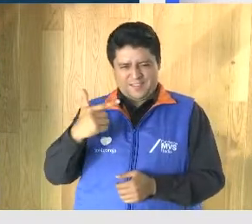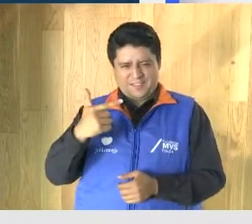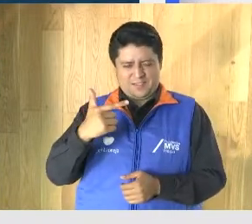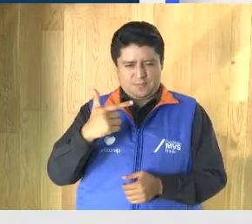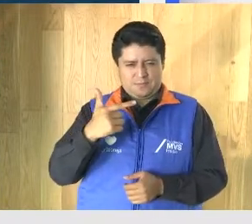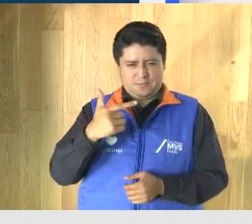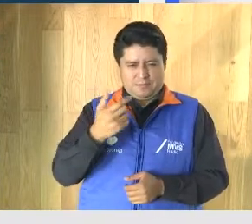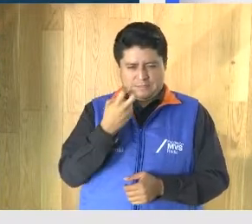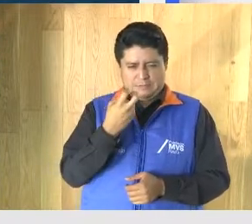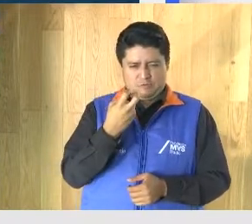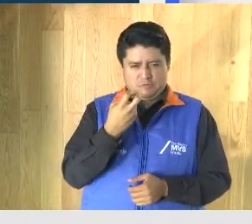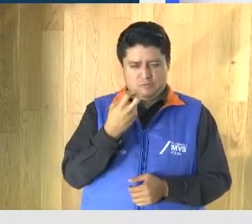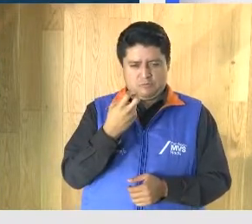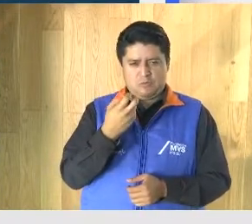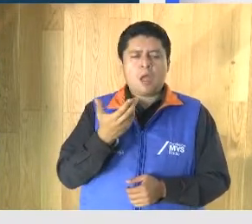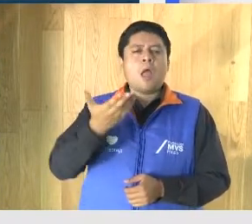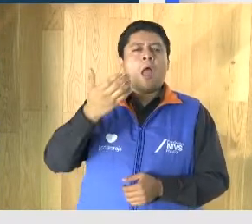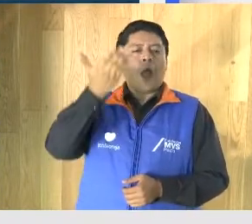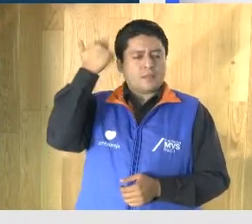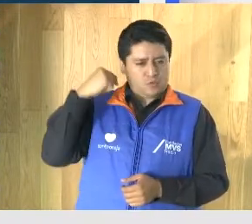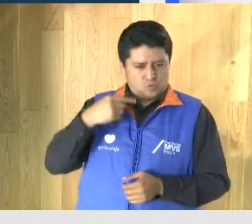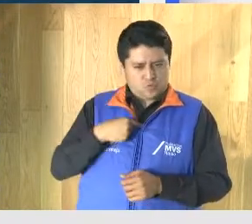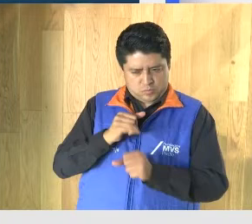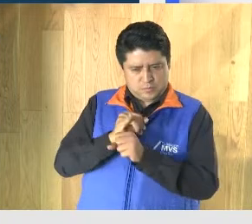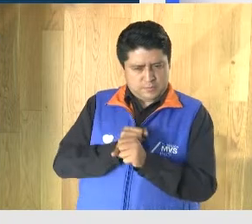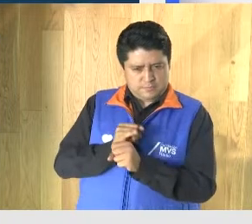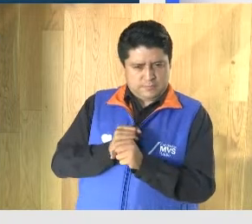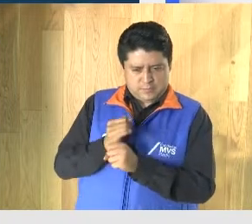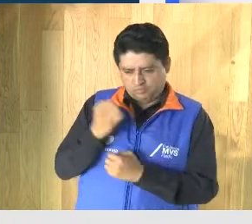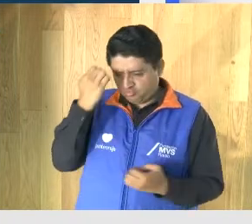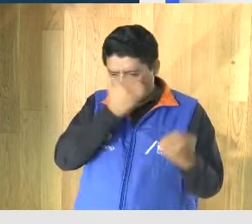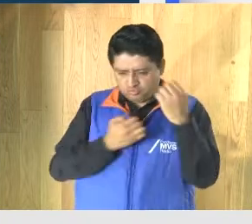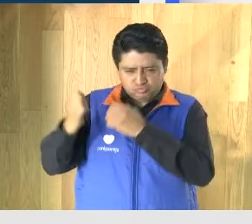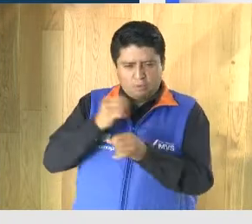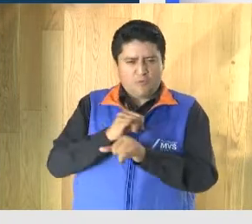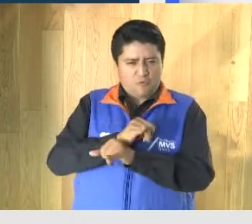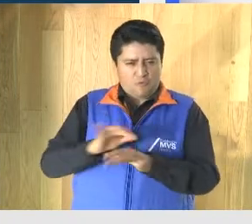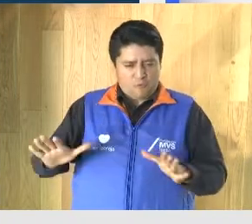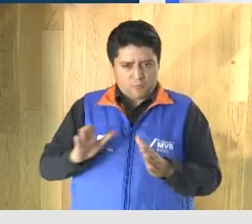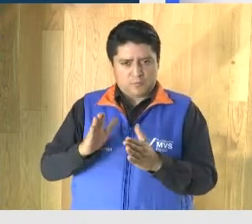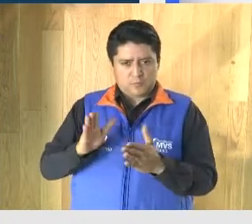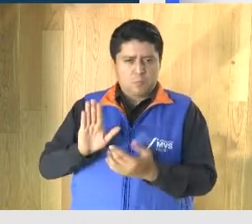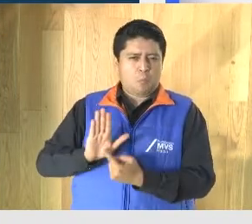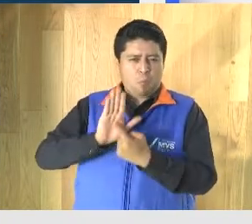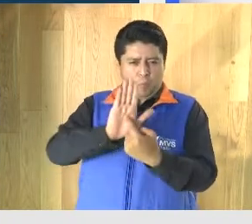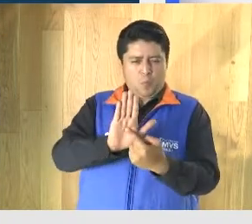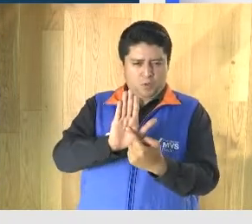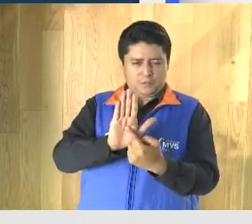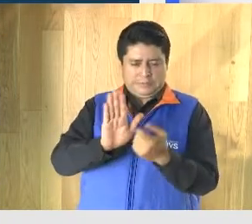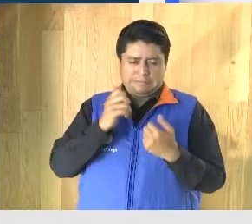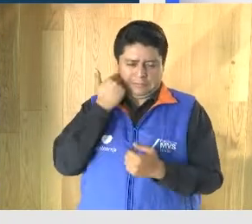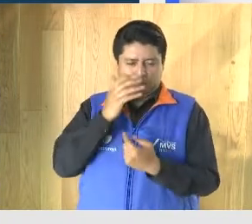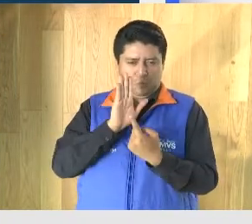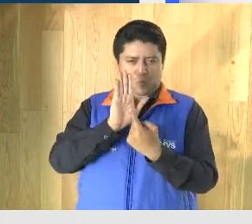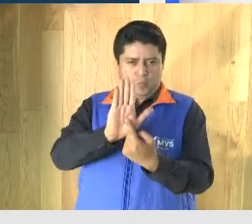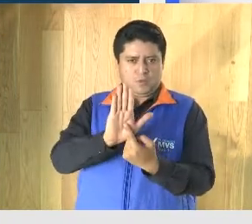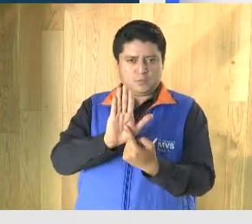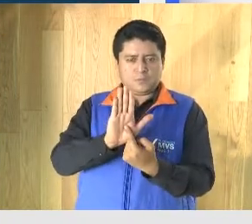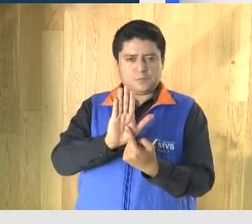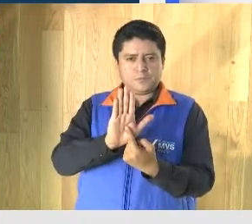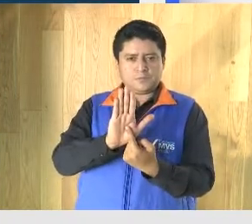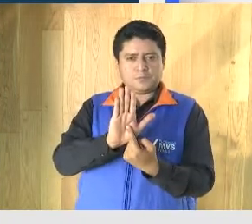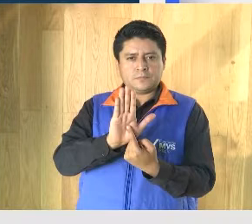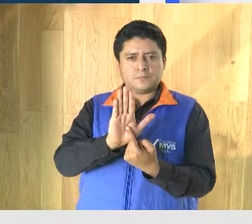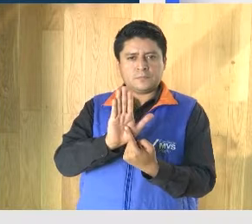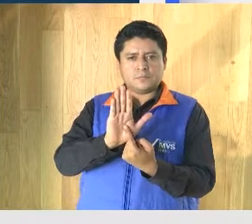en Forética a principio de año. Siempre nos gusta trasladar a nuestros socios